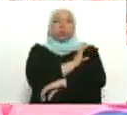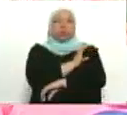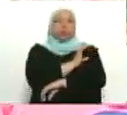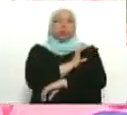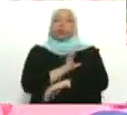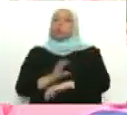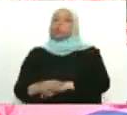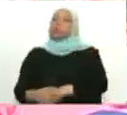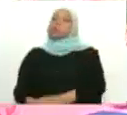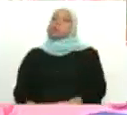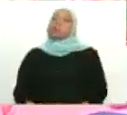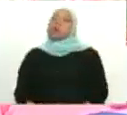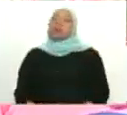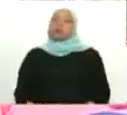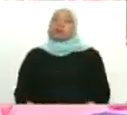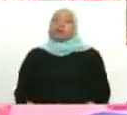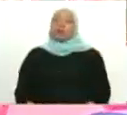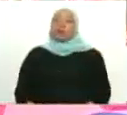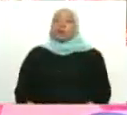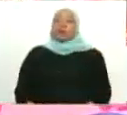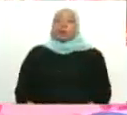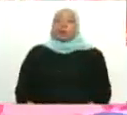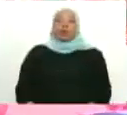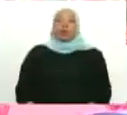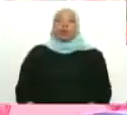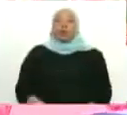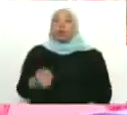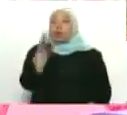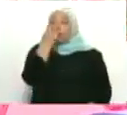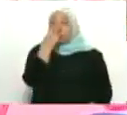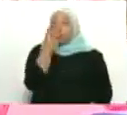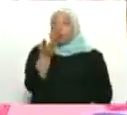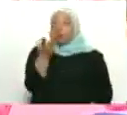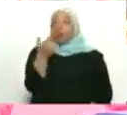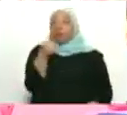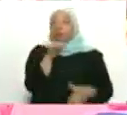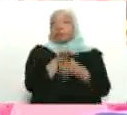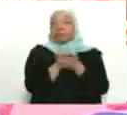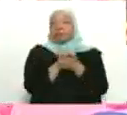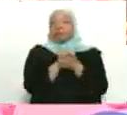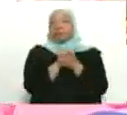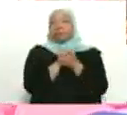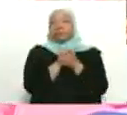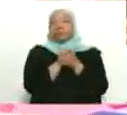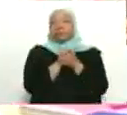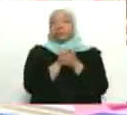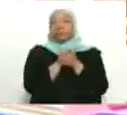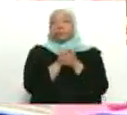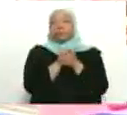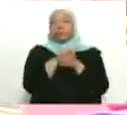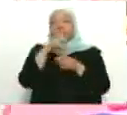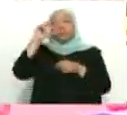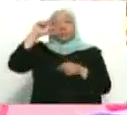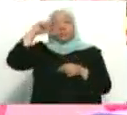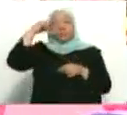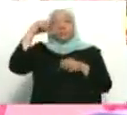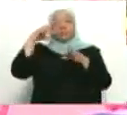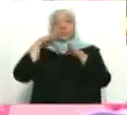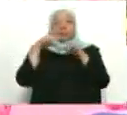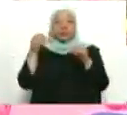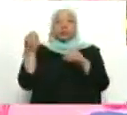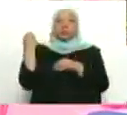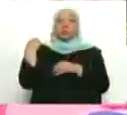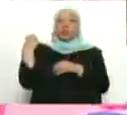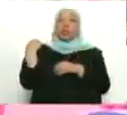Nosotros tenemos que visitar a esa gente, a esos compatriotas, tenderle la mano y recordarle todo lo que pidió